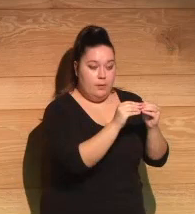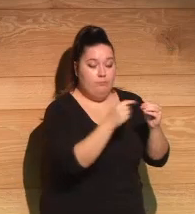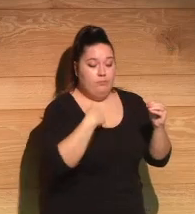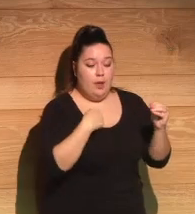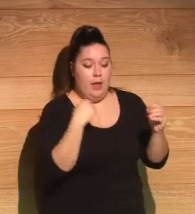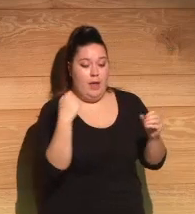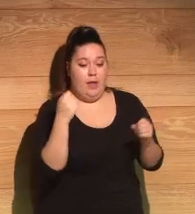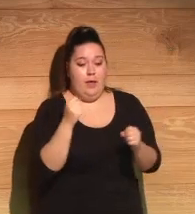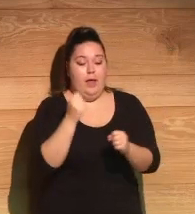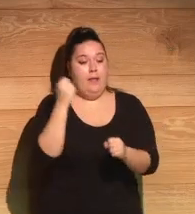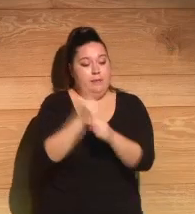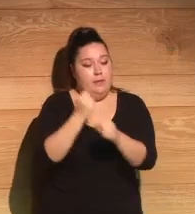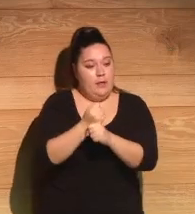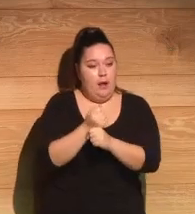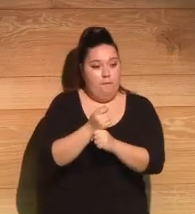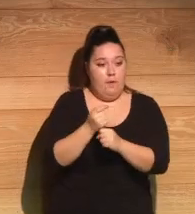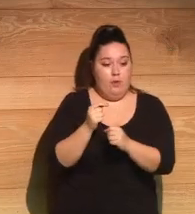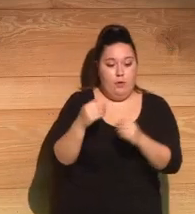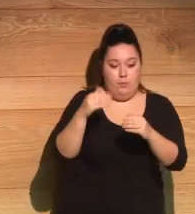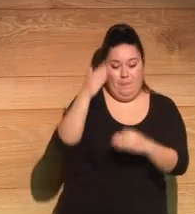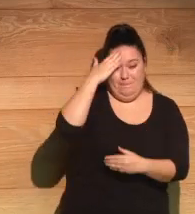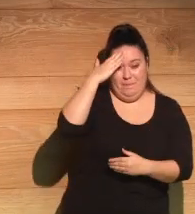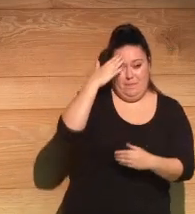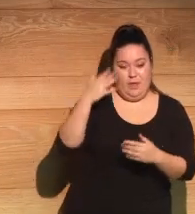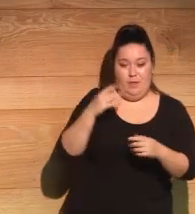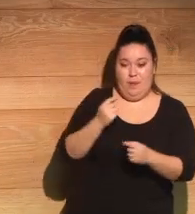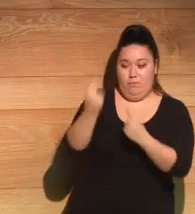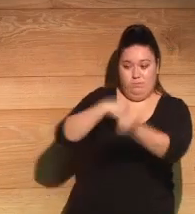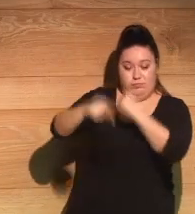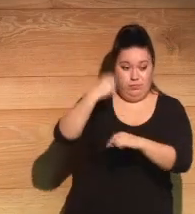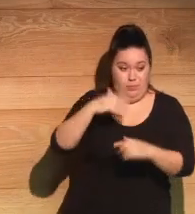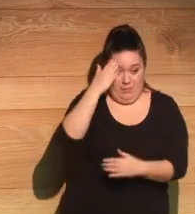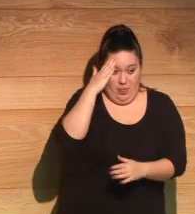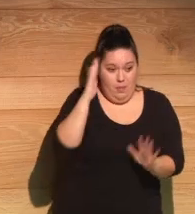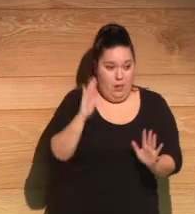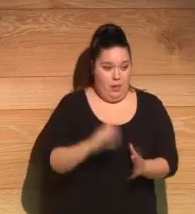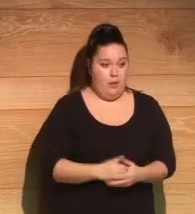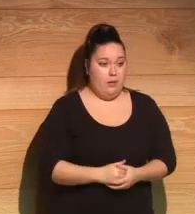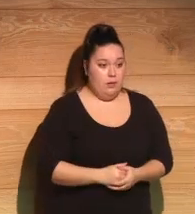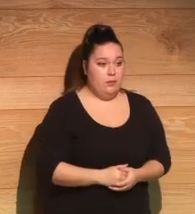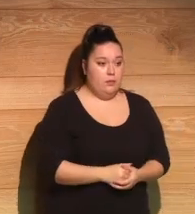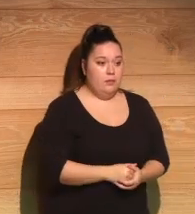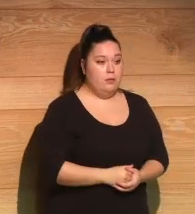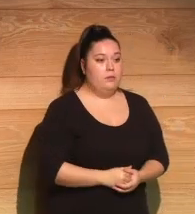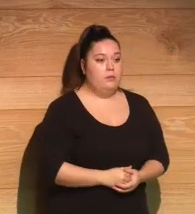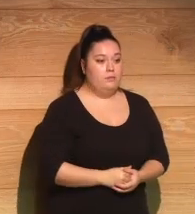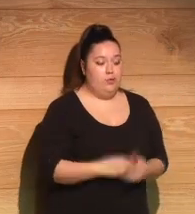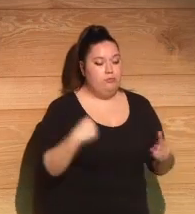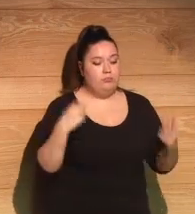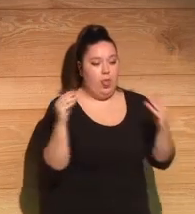trabajo. Pero es que en cualquier sistema social tiene que existir trabajo humano que mantenga,